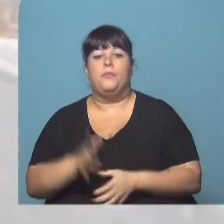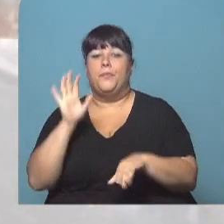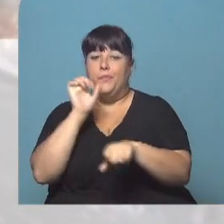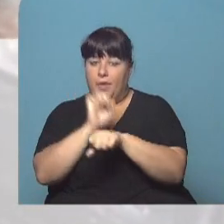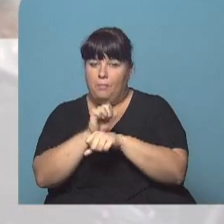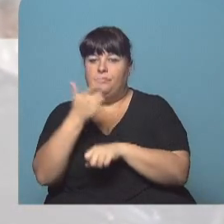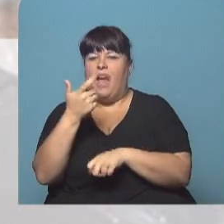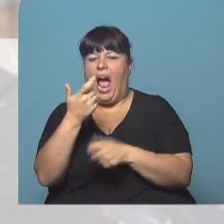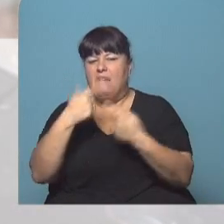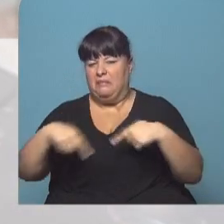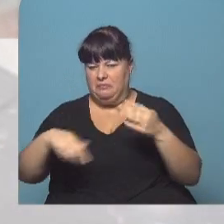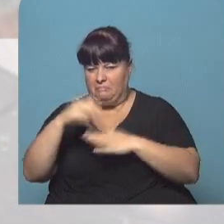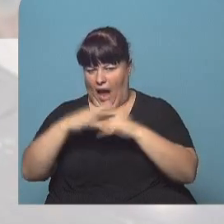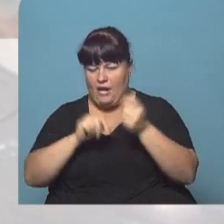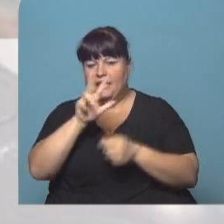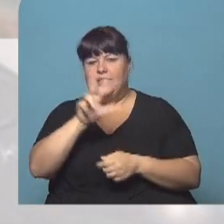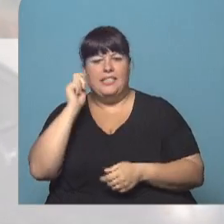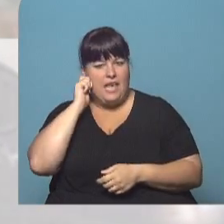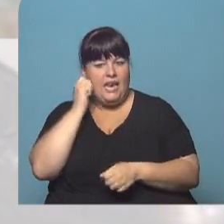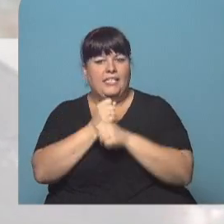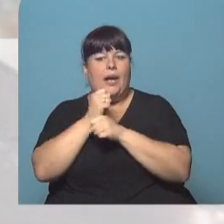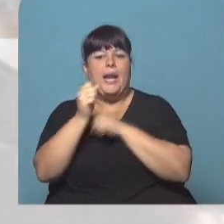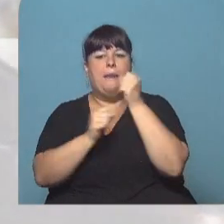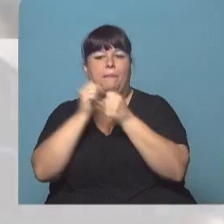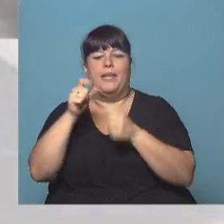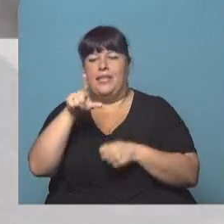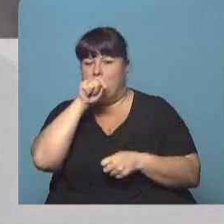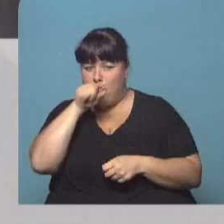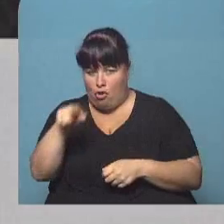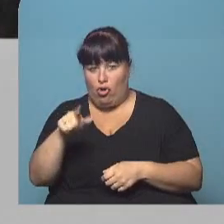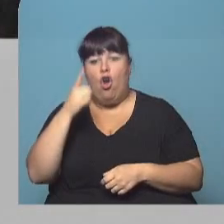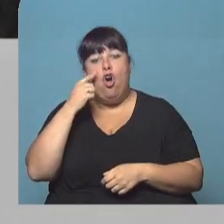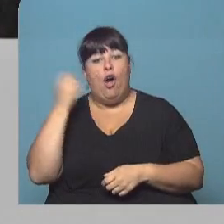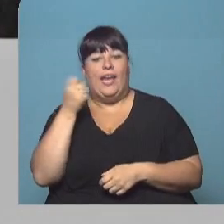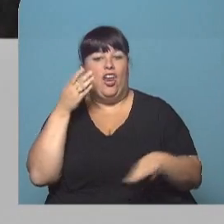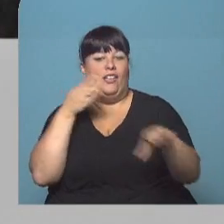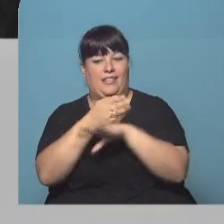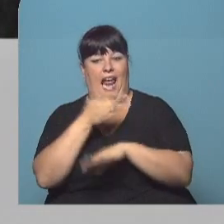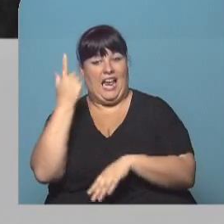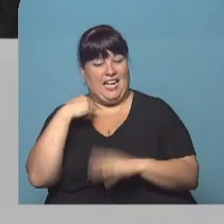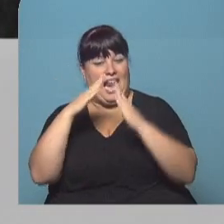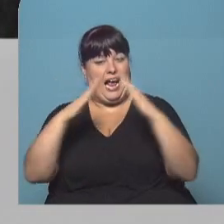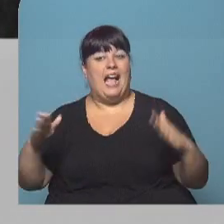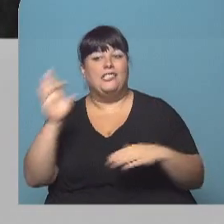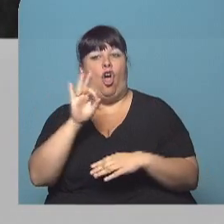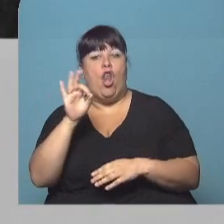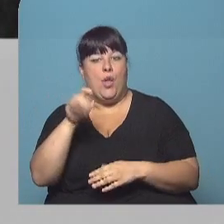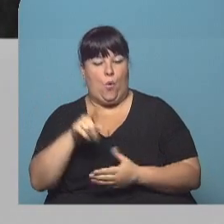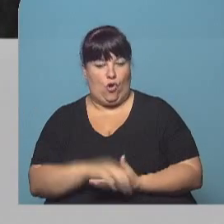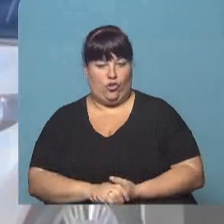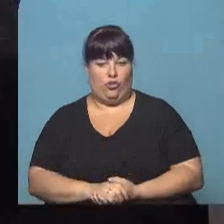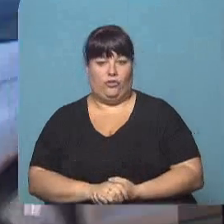Detenido con arma tumbera. Tiene 33 años y trabaja en una empresa avícola el hombre que quiso ingresar ayer a la Quinta de